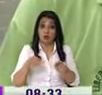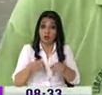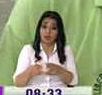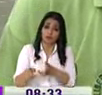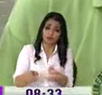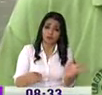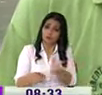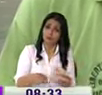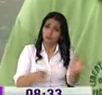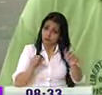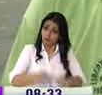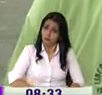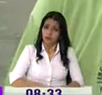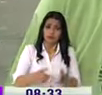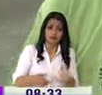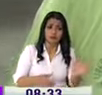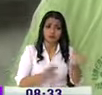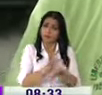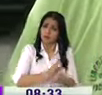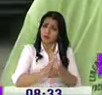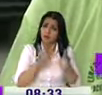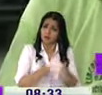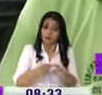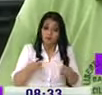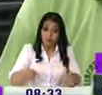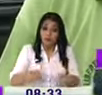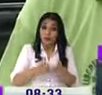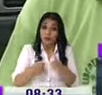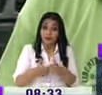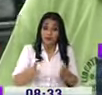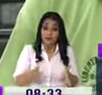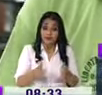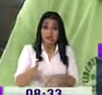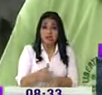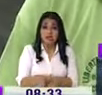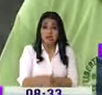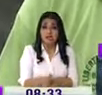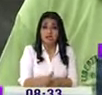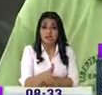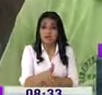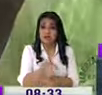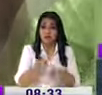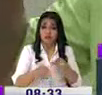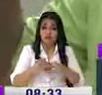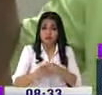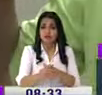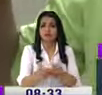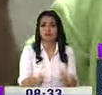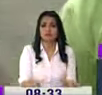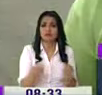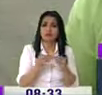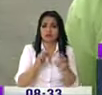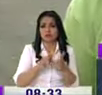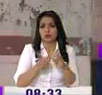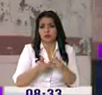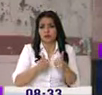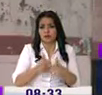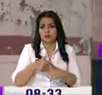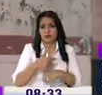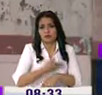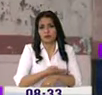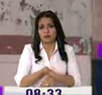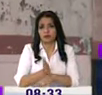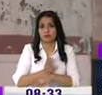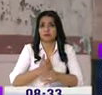y salir y entrar al barrio. Por ese problema de la no pavimentación, se hace más tiempo. Por la falta